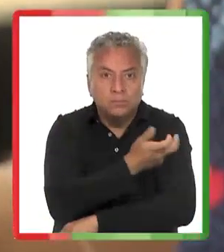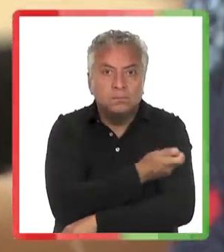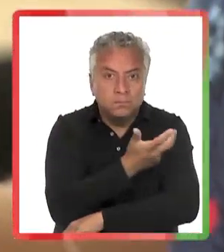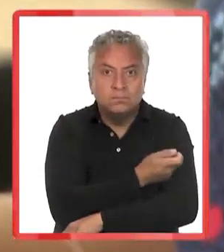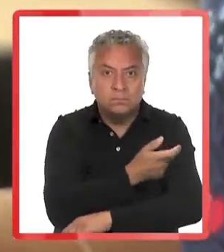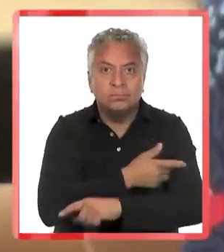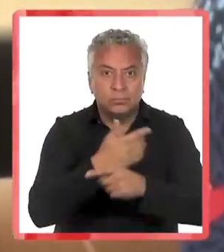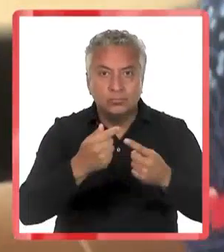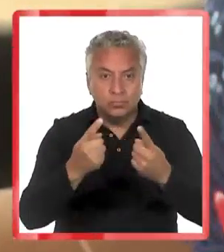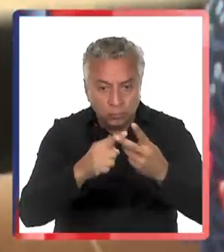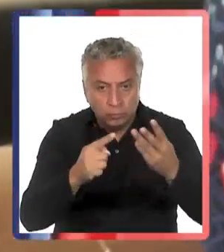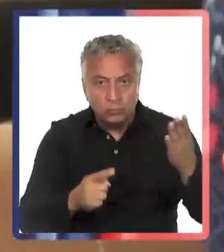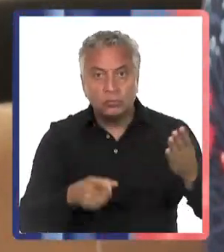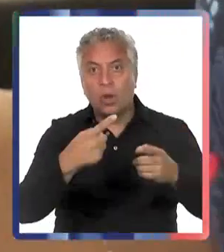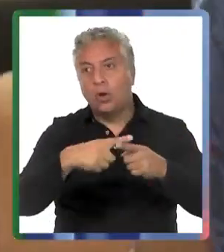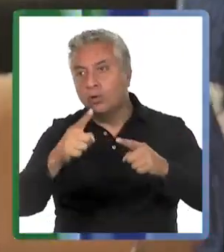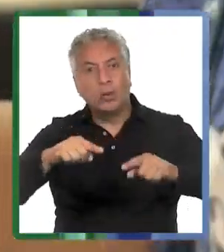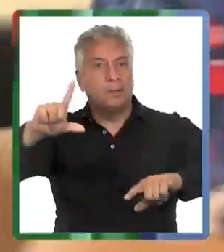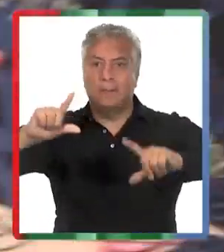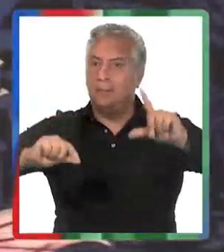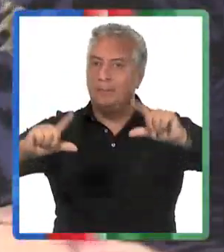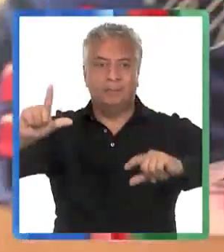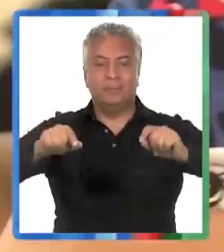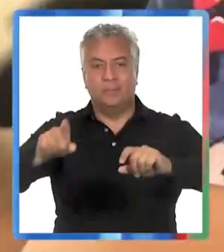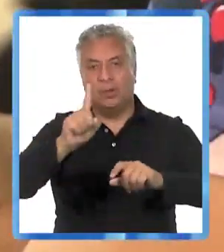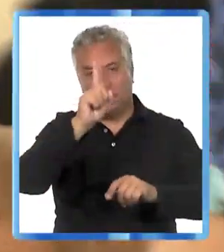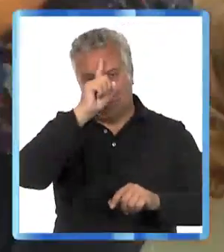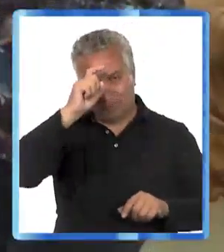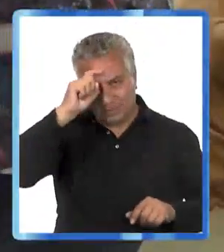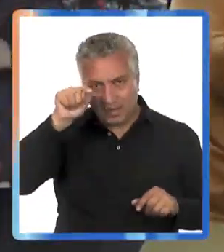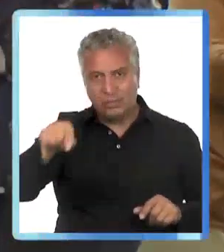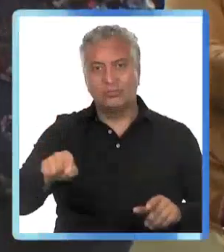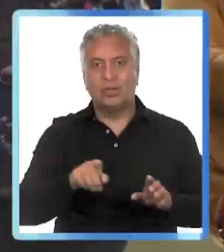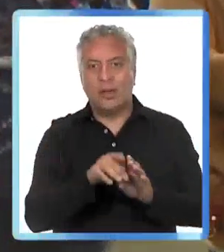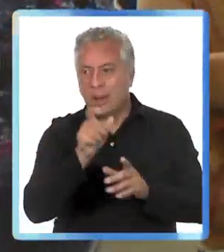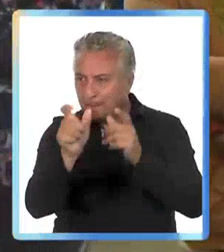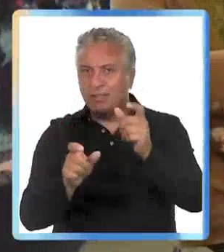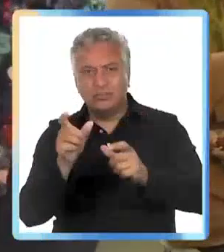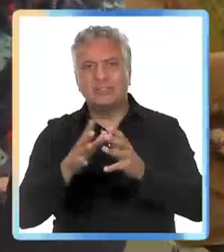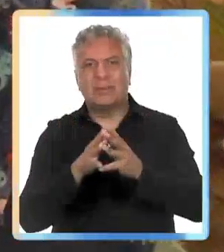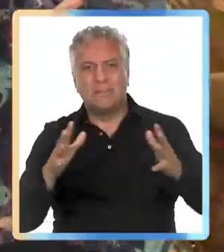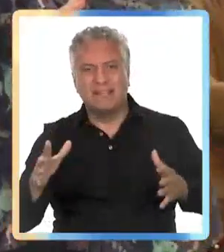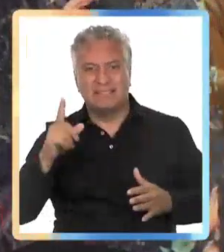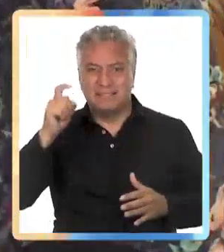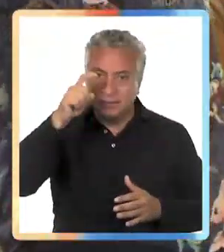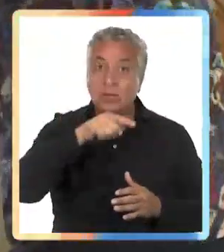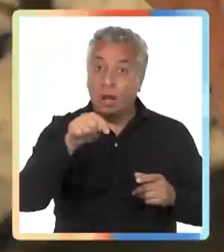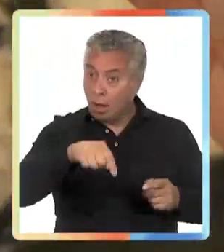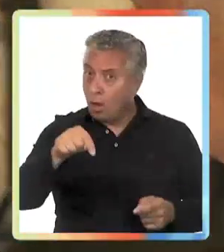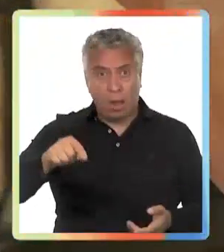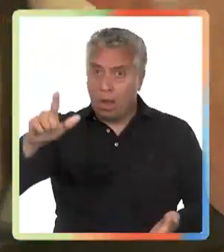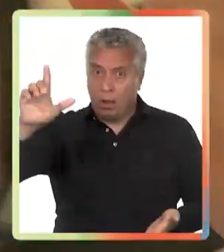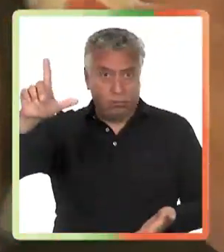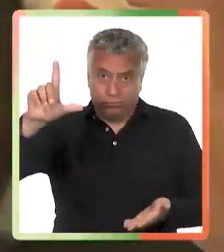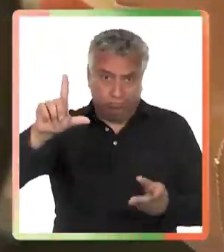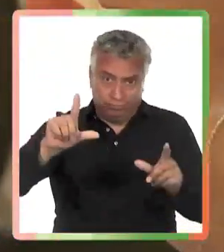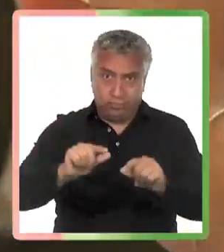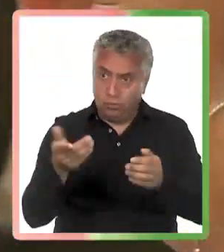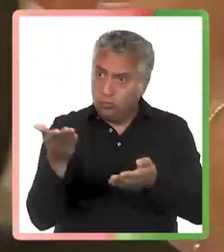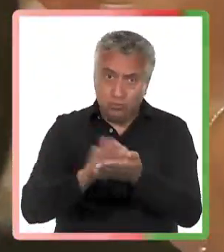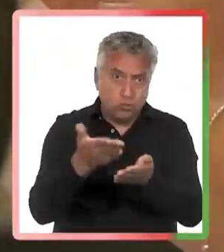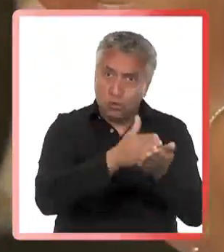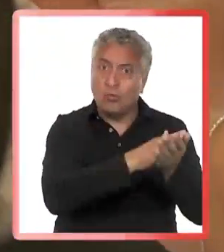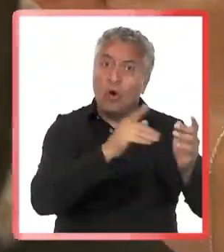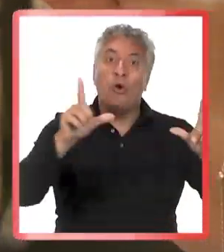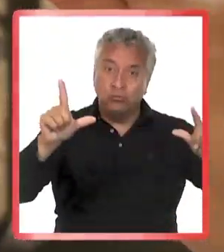dosis ha recibido, pero los casos en general tienden a ser menos graves y por lo tanto el número de hospitalizaciones y de pacientes más críticos se ha reducido significativamente, al